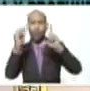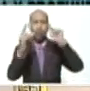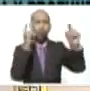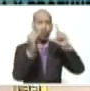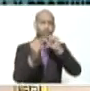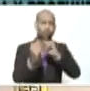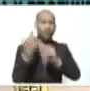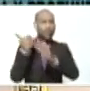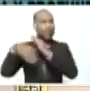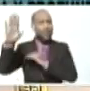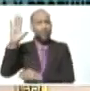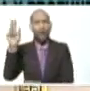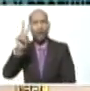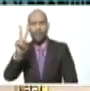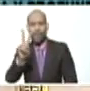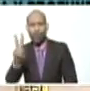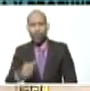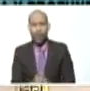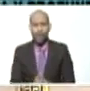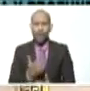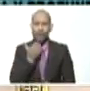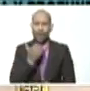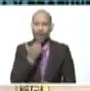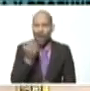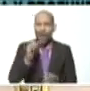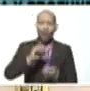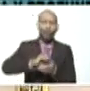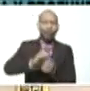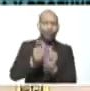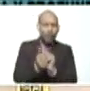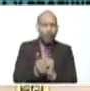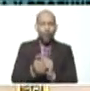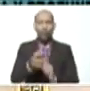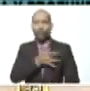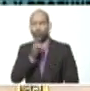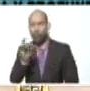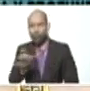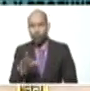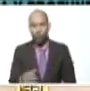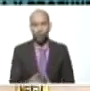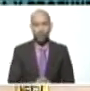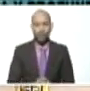su patria por circunstancias